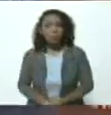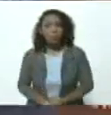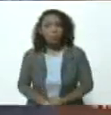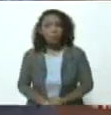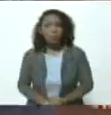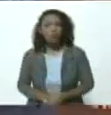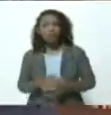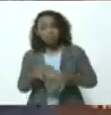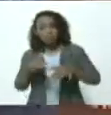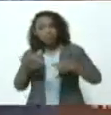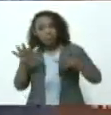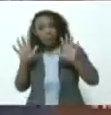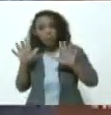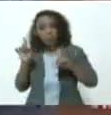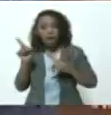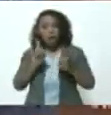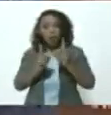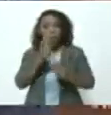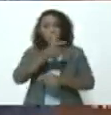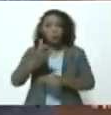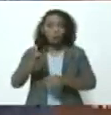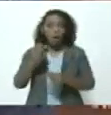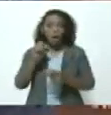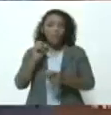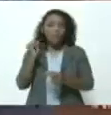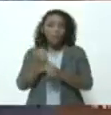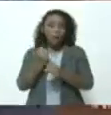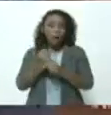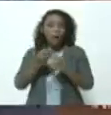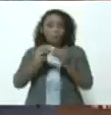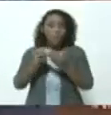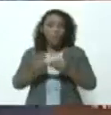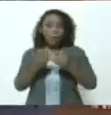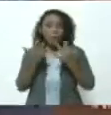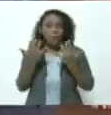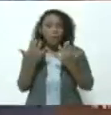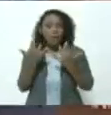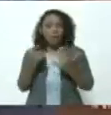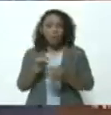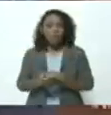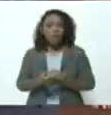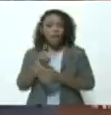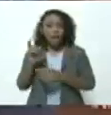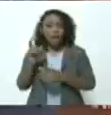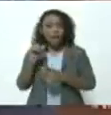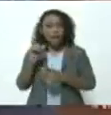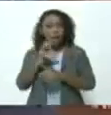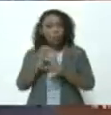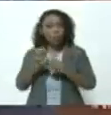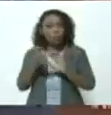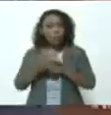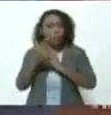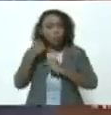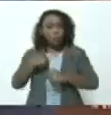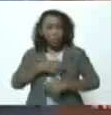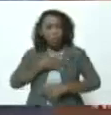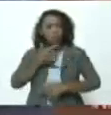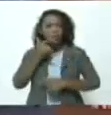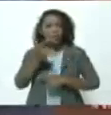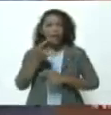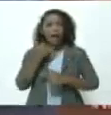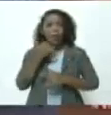Por supuesto, y eso te lo puede decir el equipo de producción con más rigor, cuáles fueron las cifras. Yo te puedo confesar algo